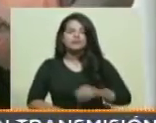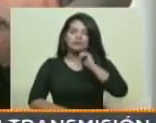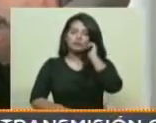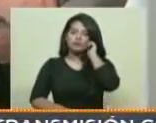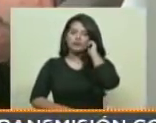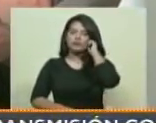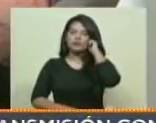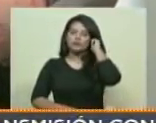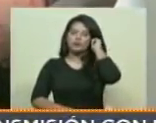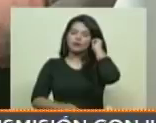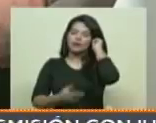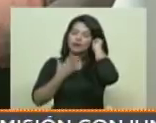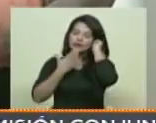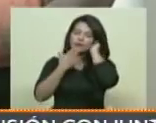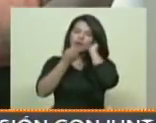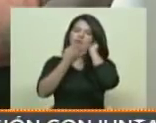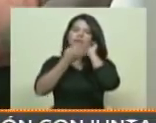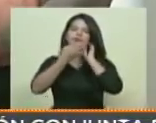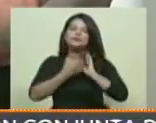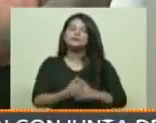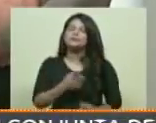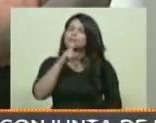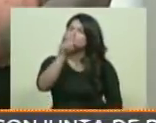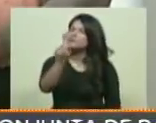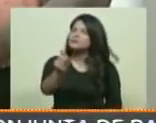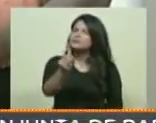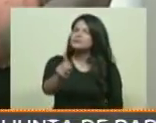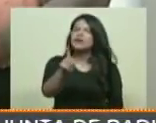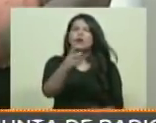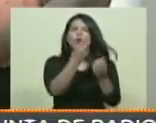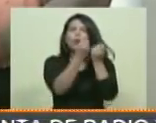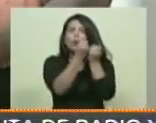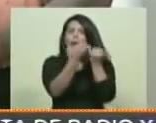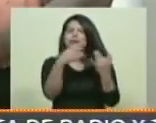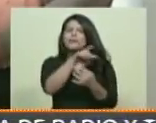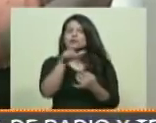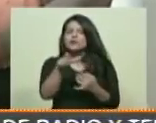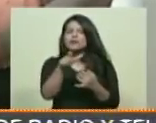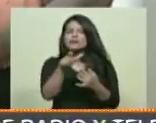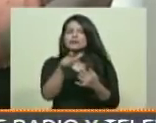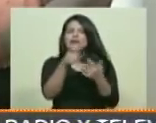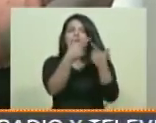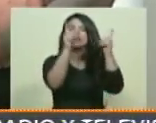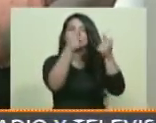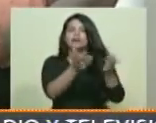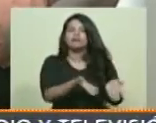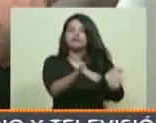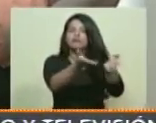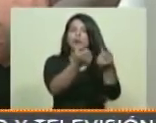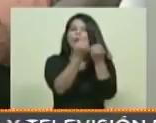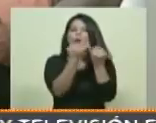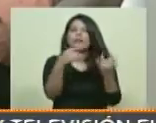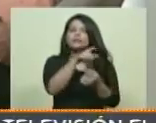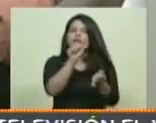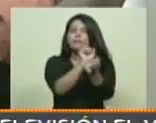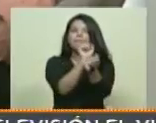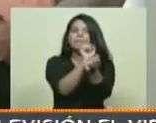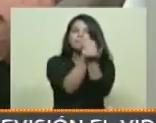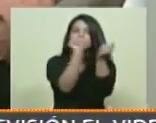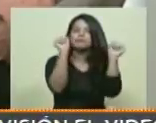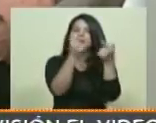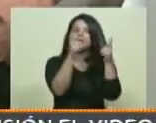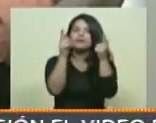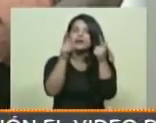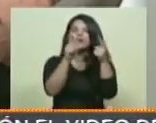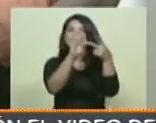Principalmente, gracias. Quisiera conocer un número aproximado de personas que van a ser, digamos que, va a aplicar esta